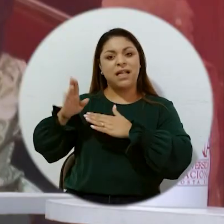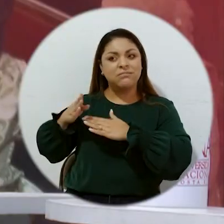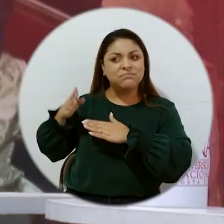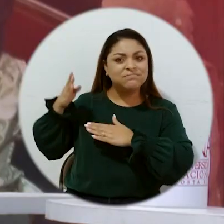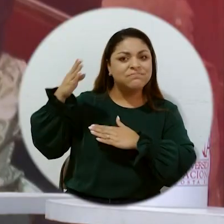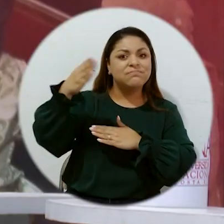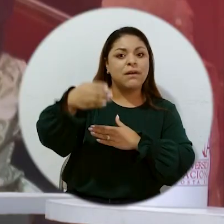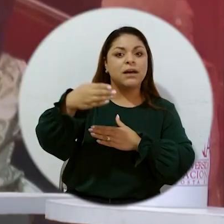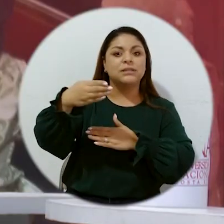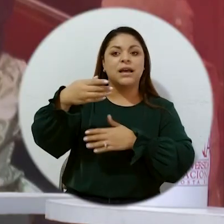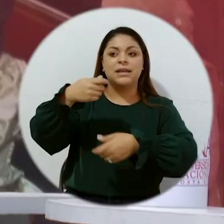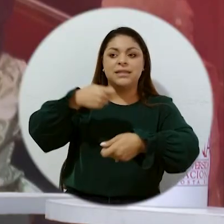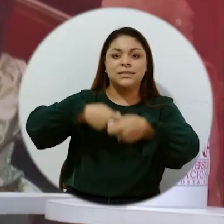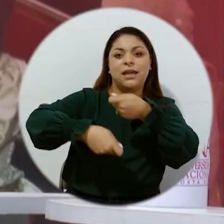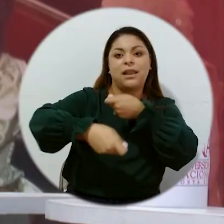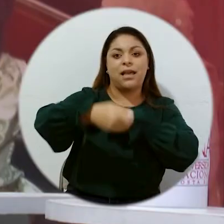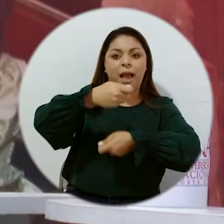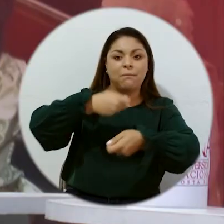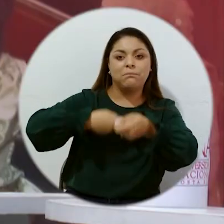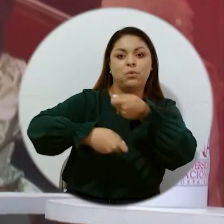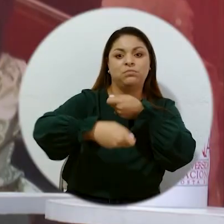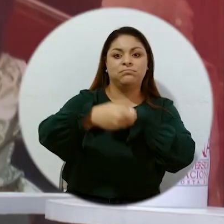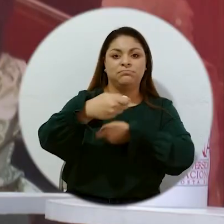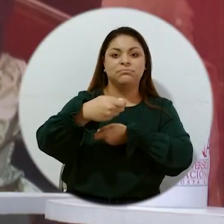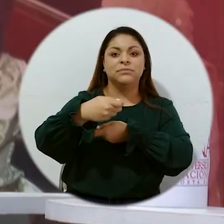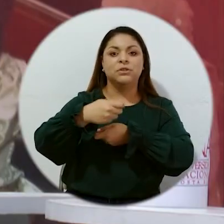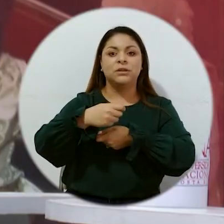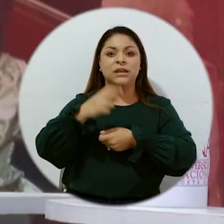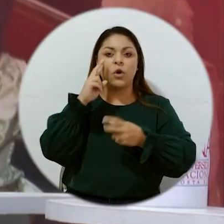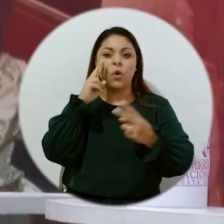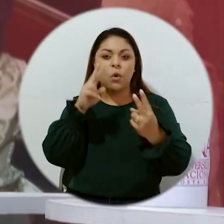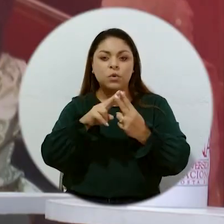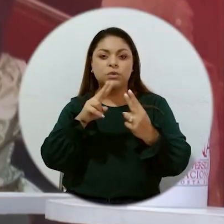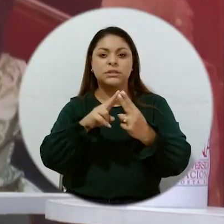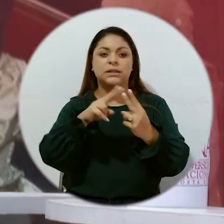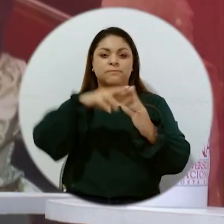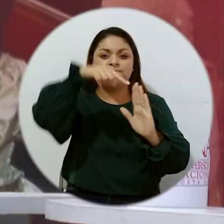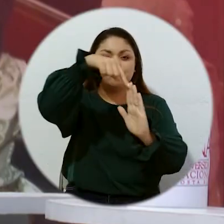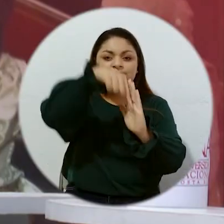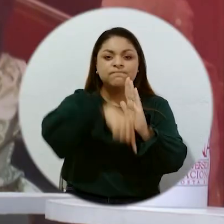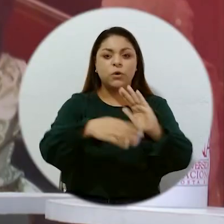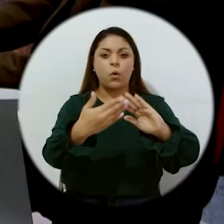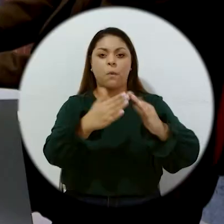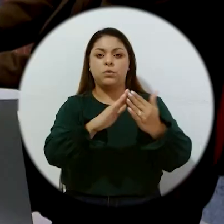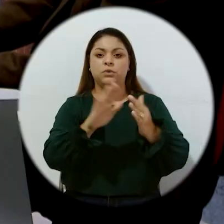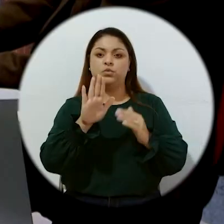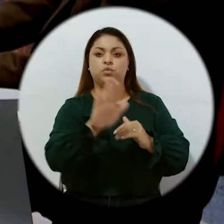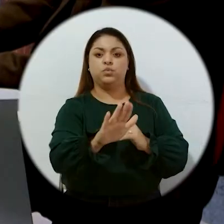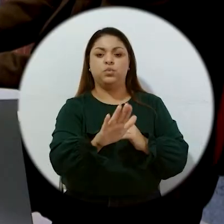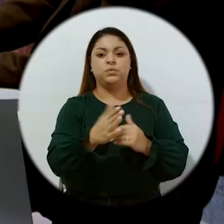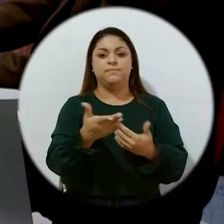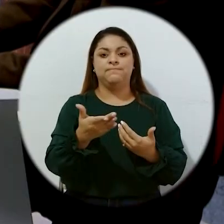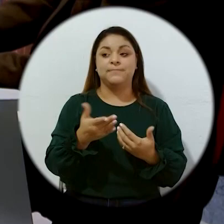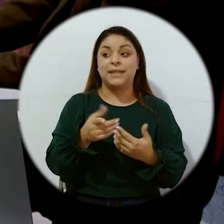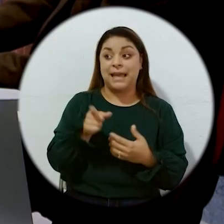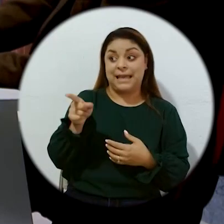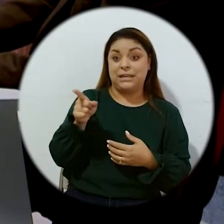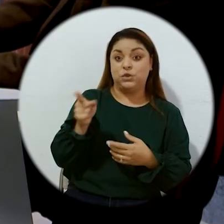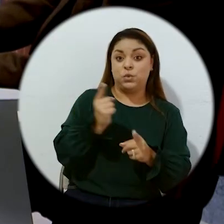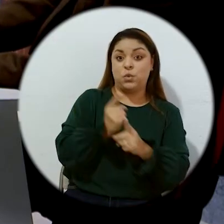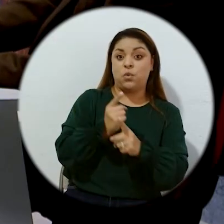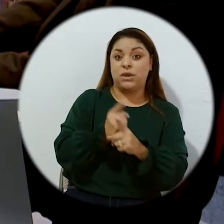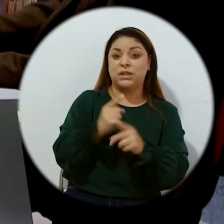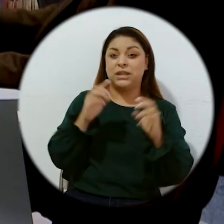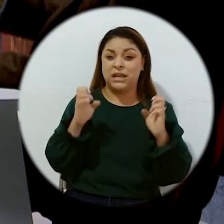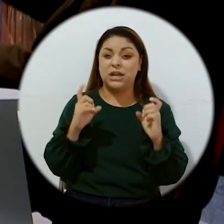un intercambio que reconozca las epistemologías propias de las comunidades. Sí, eso que usted mencionaba,